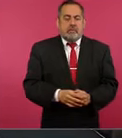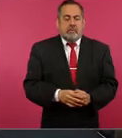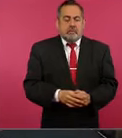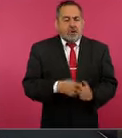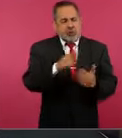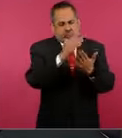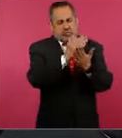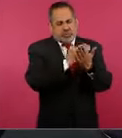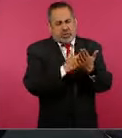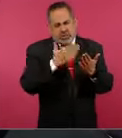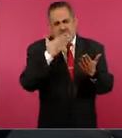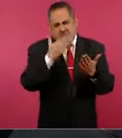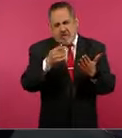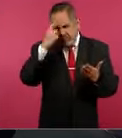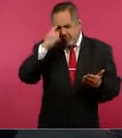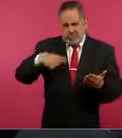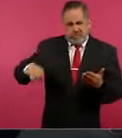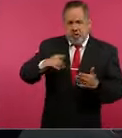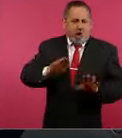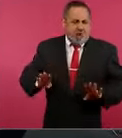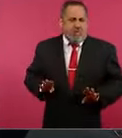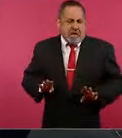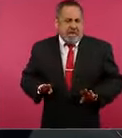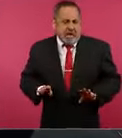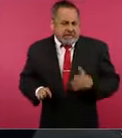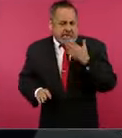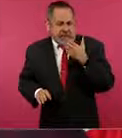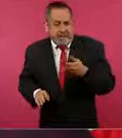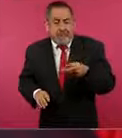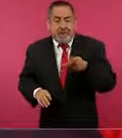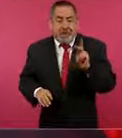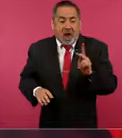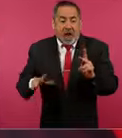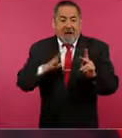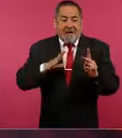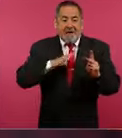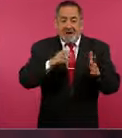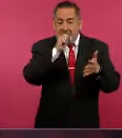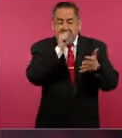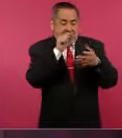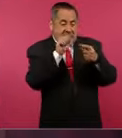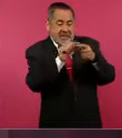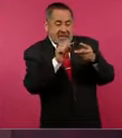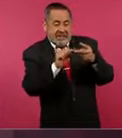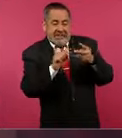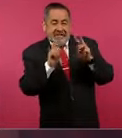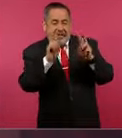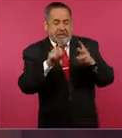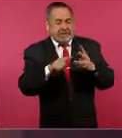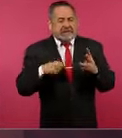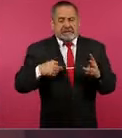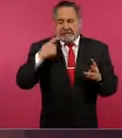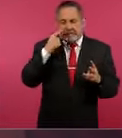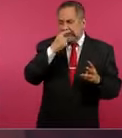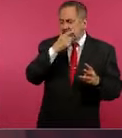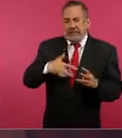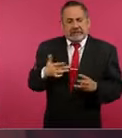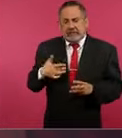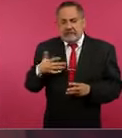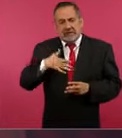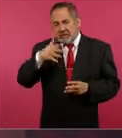buenos para el país, pero habían otros temas que nosotros no estábamos